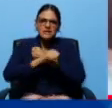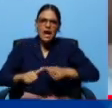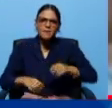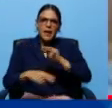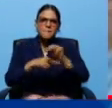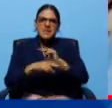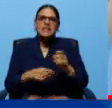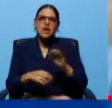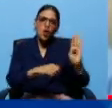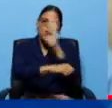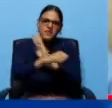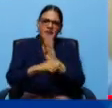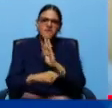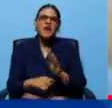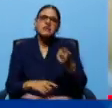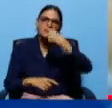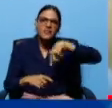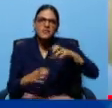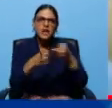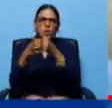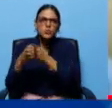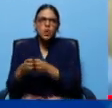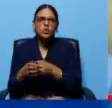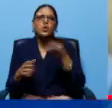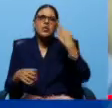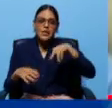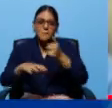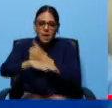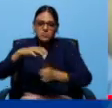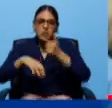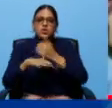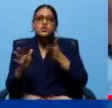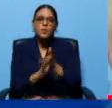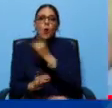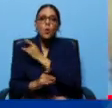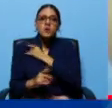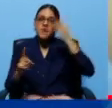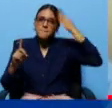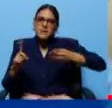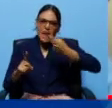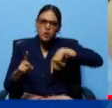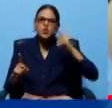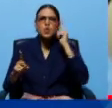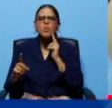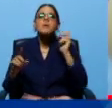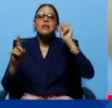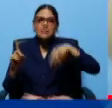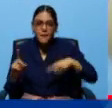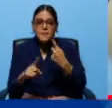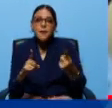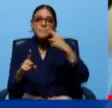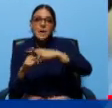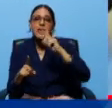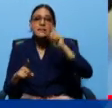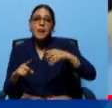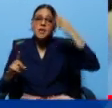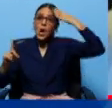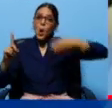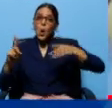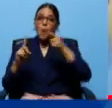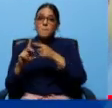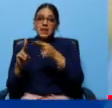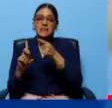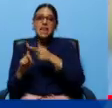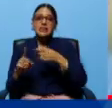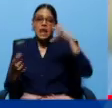el Ministerio de la Defensa, para la Defensa, y rector de nuestra Universidad Militar Bolivariana. Y además, al comandante de